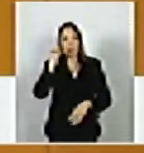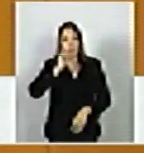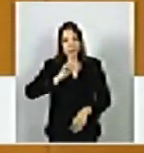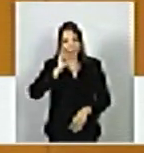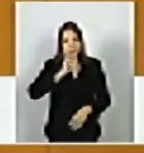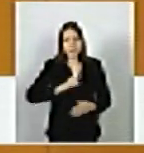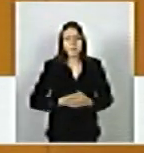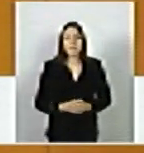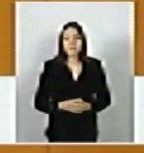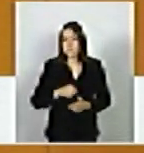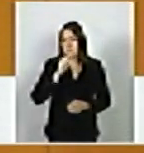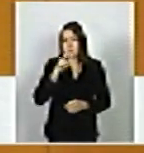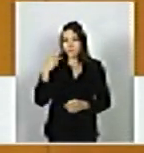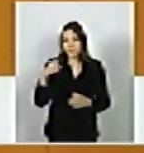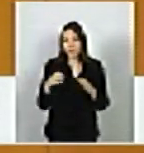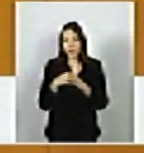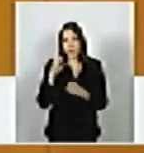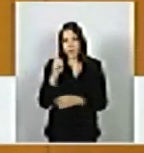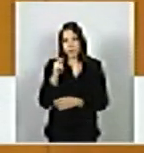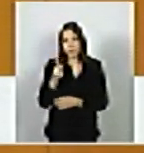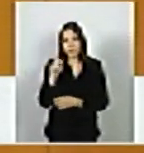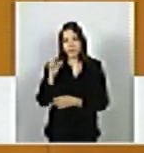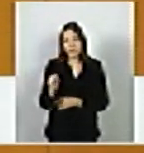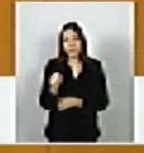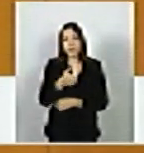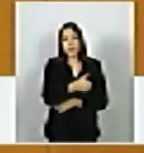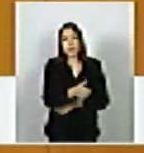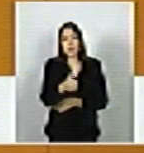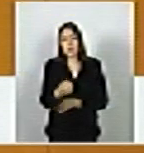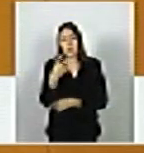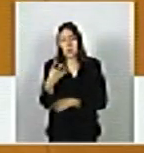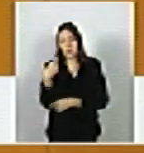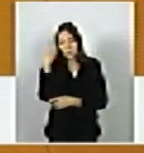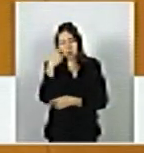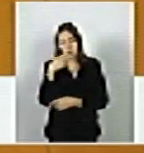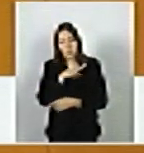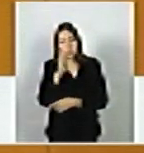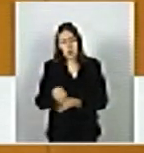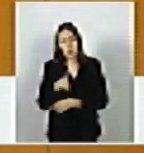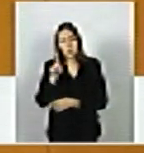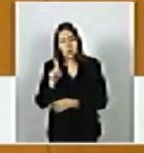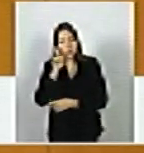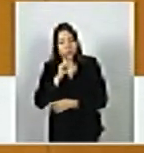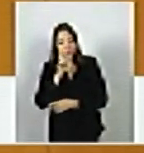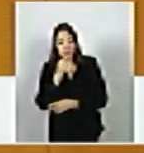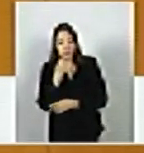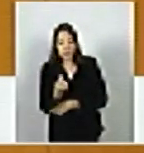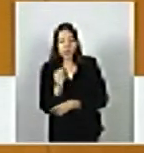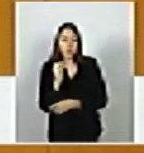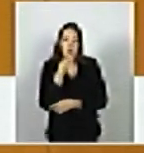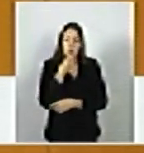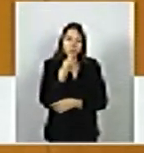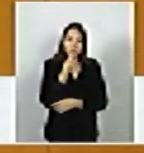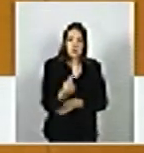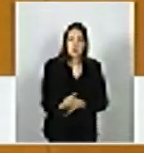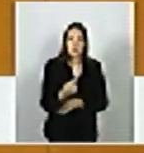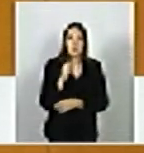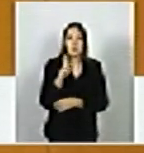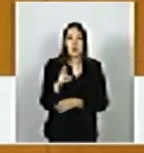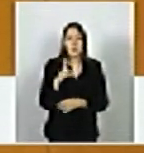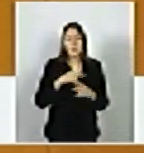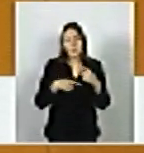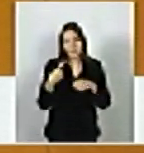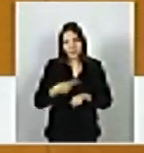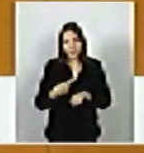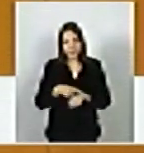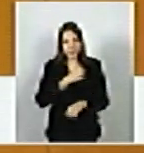Según el propio organismo, cada 4 horas fallece un niño o niña por cáncer, siendo la segunda causa de muerte en